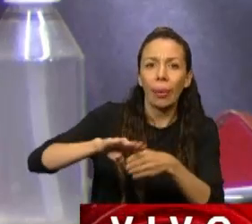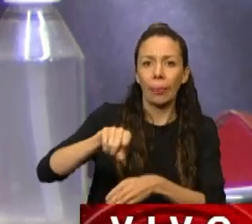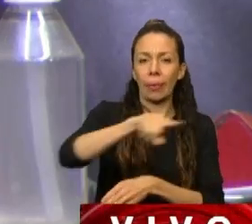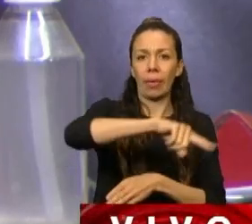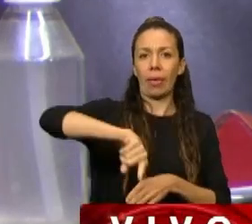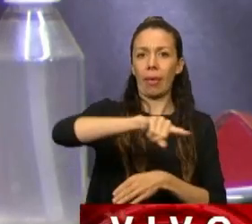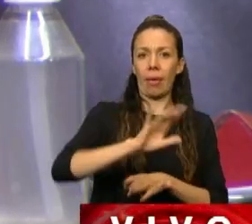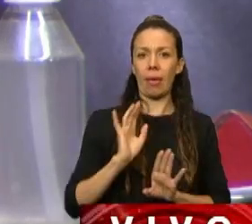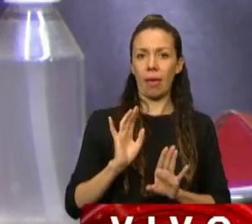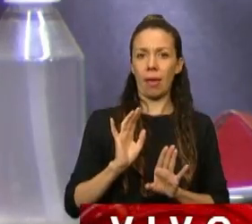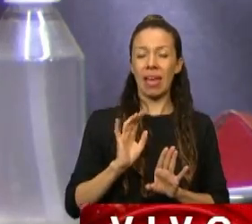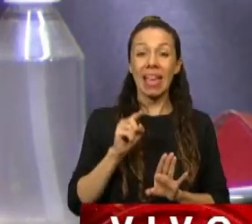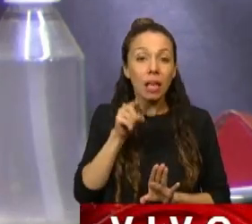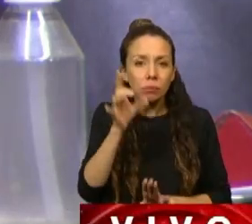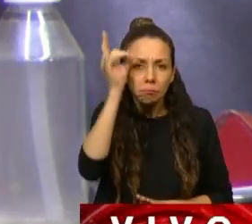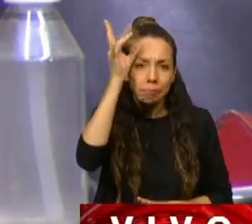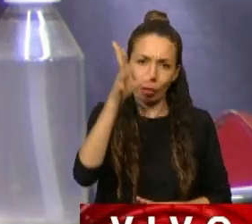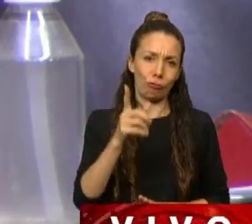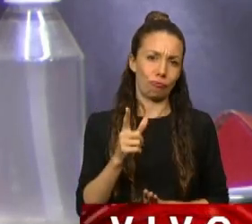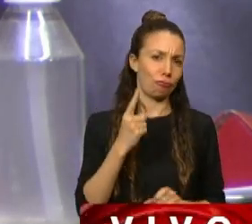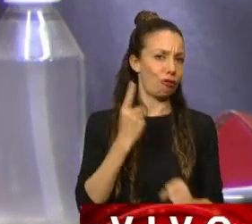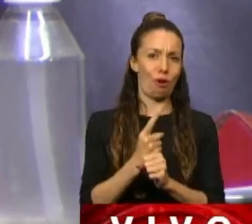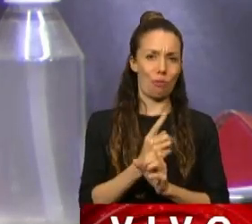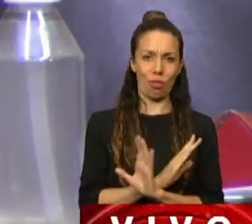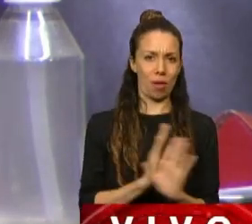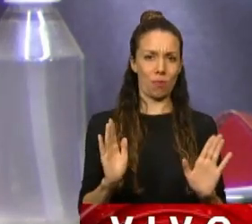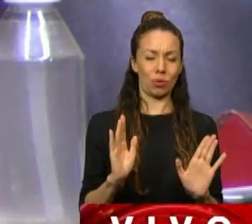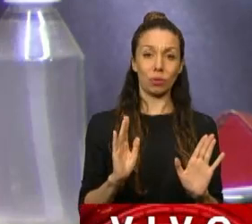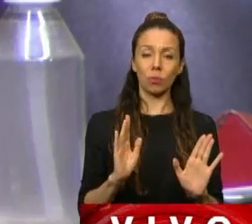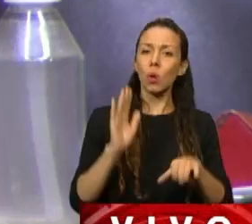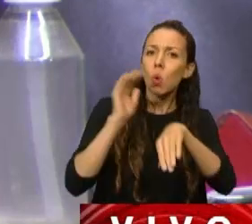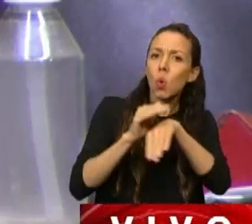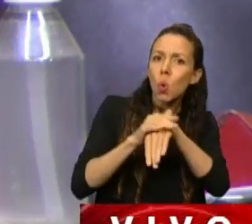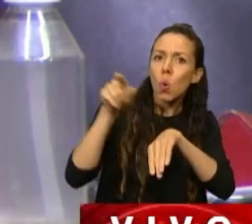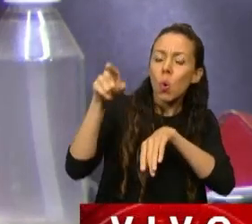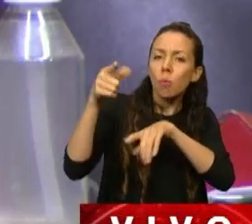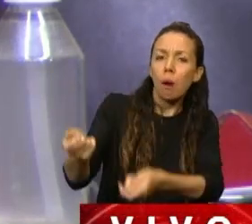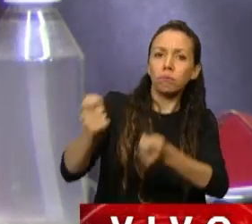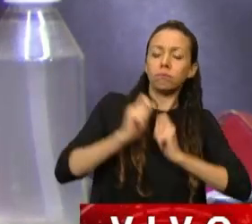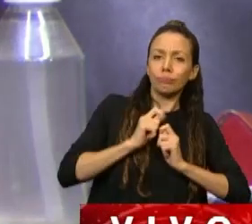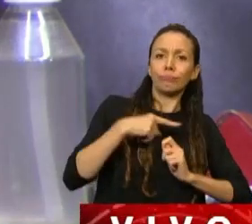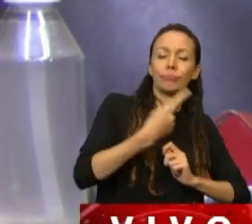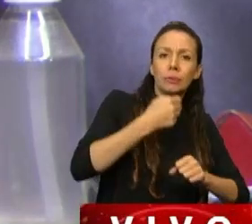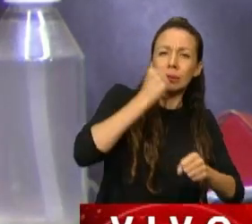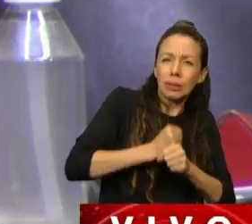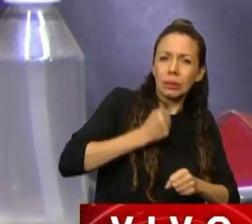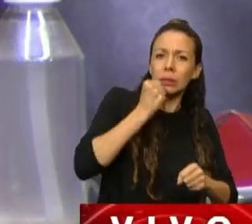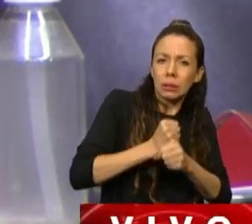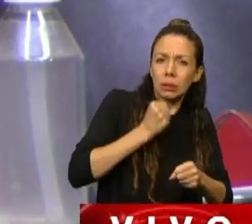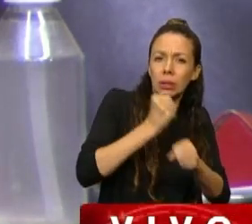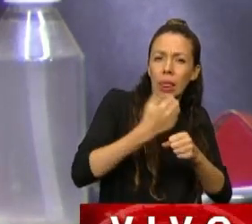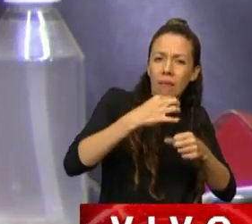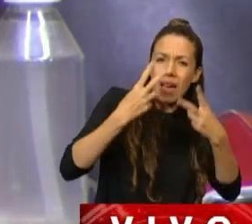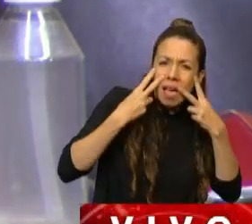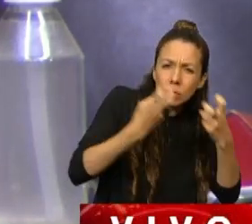no se puede perdonar a nosotros nos costó tuvimos que investigar la deuda